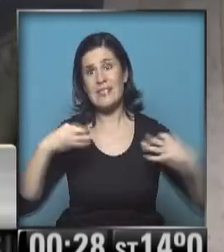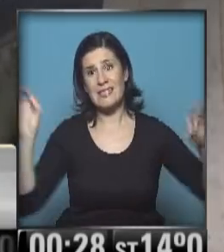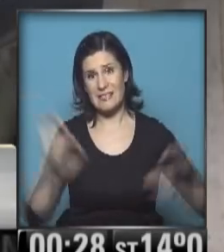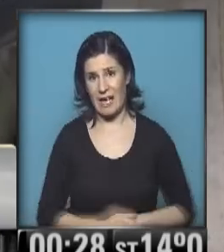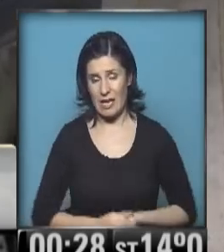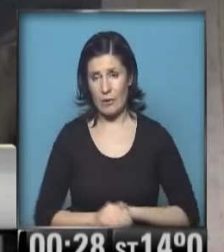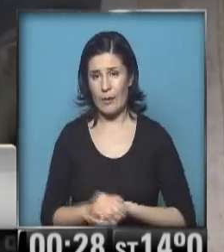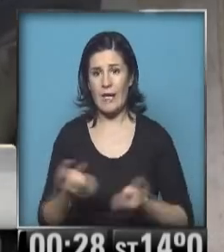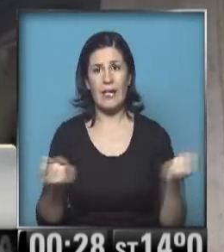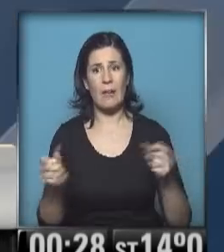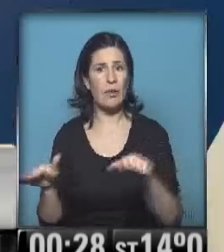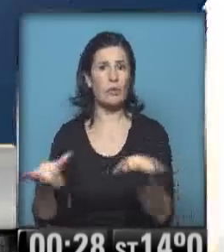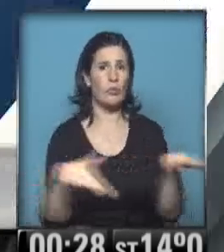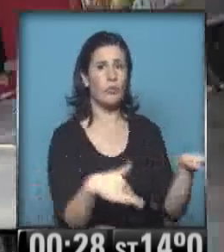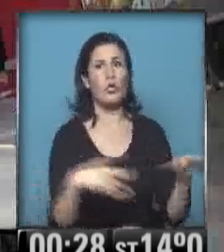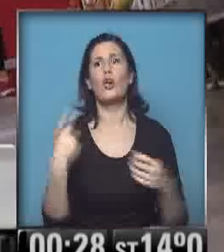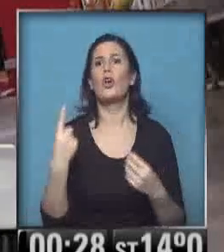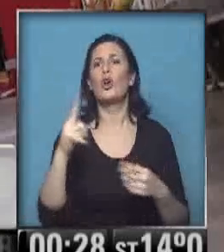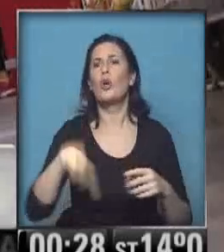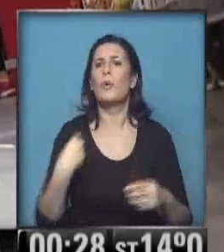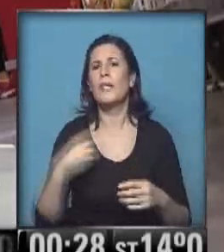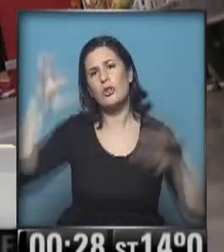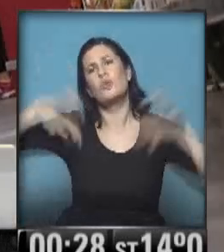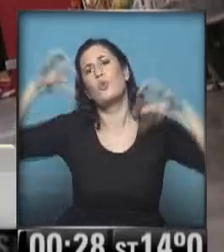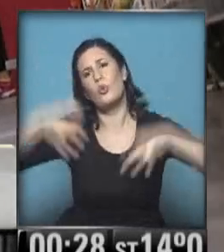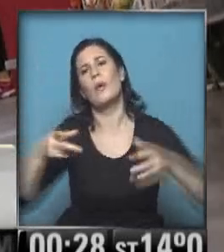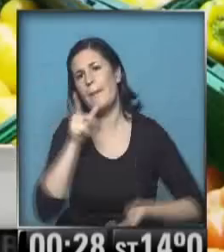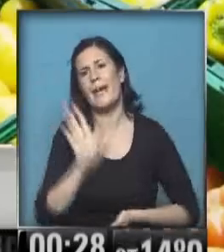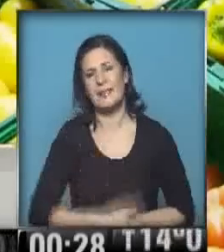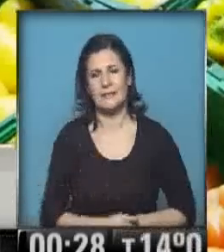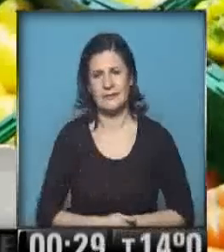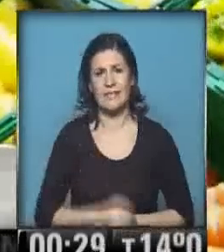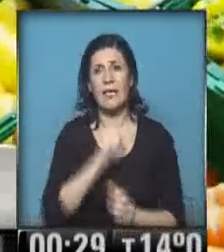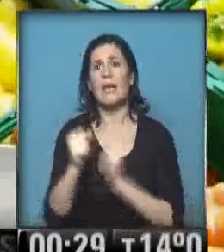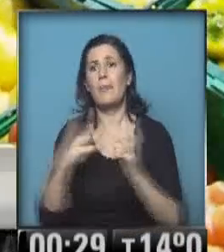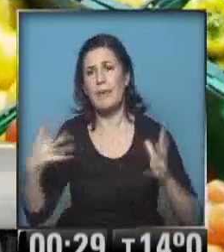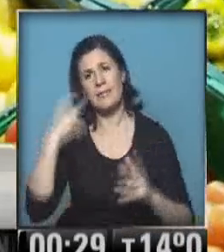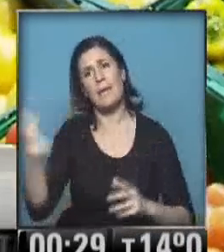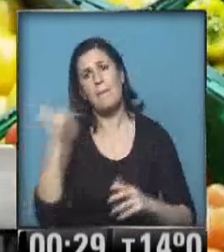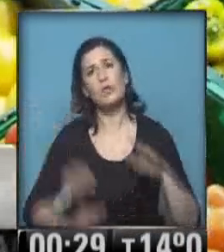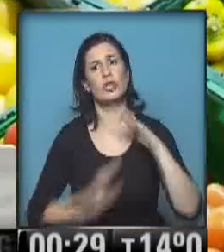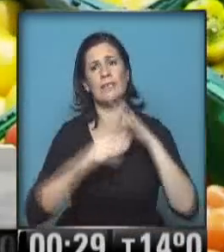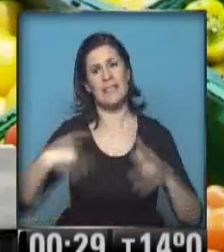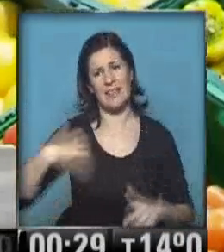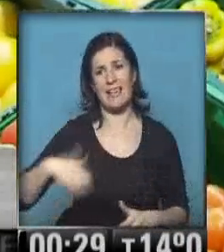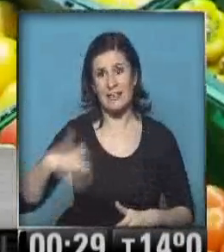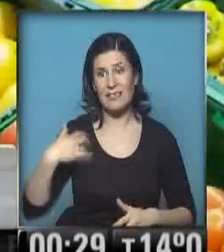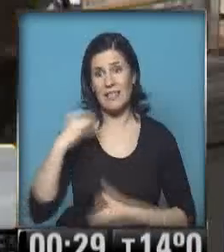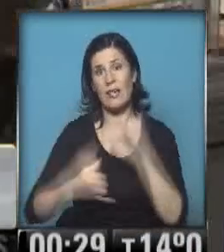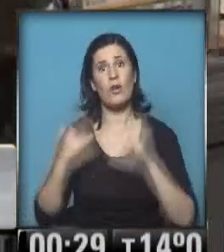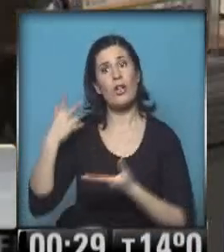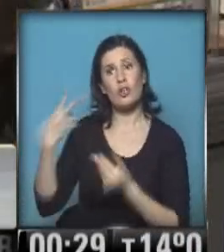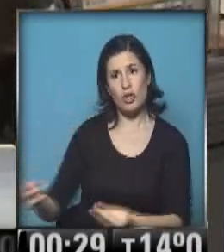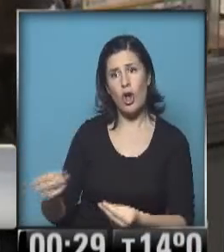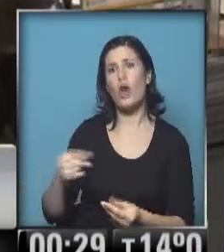debió a la intensa lluvia. Las cámaras empresariales más importantes de la Argentina ratificaron su rechazo a la nueva